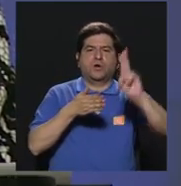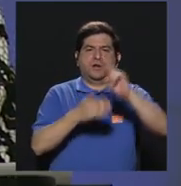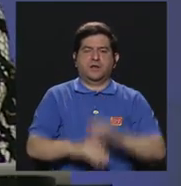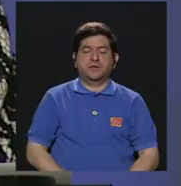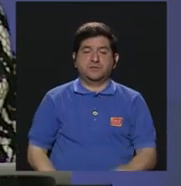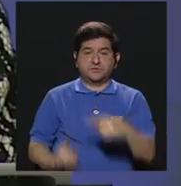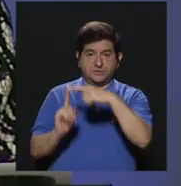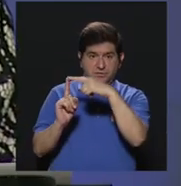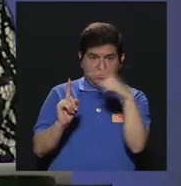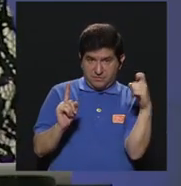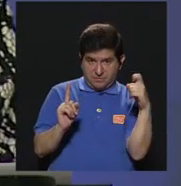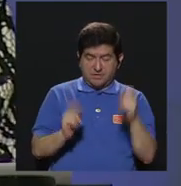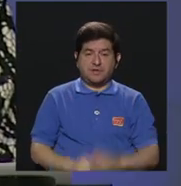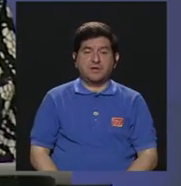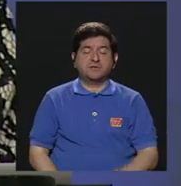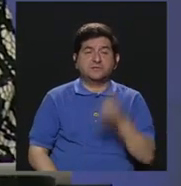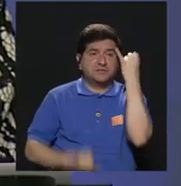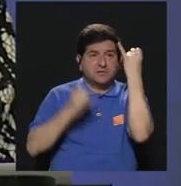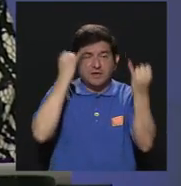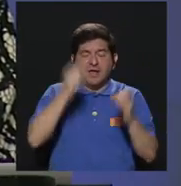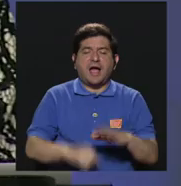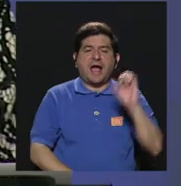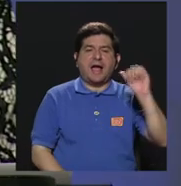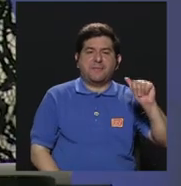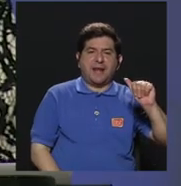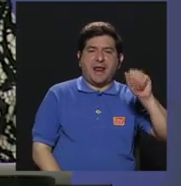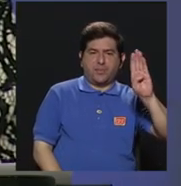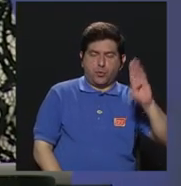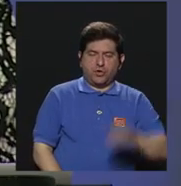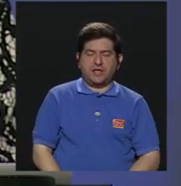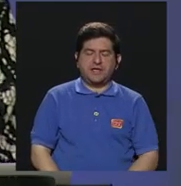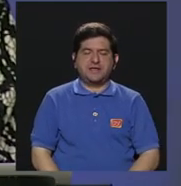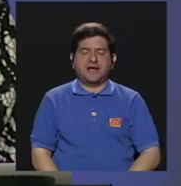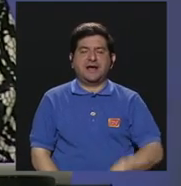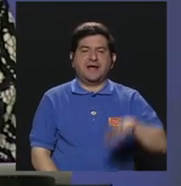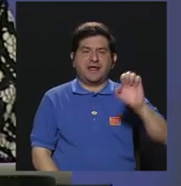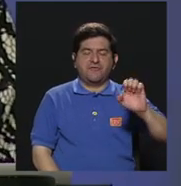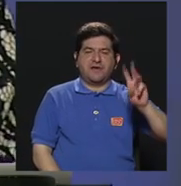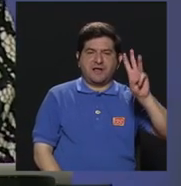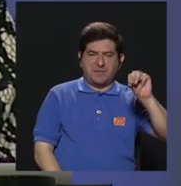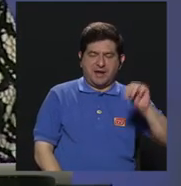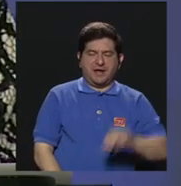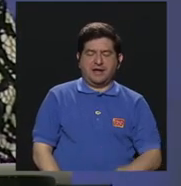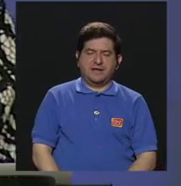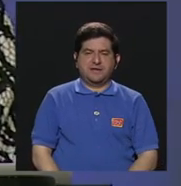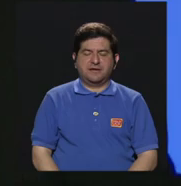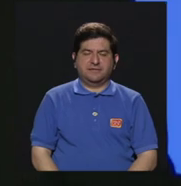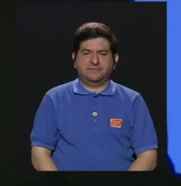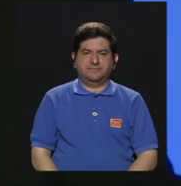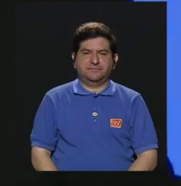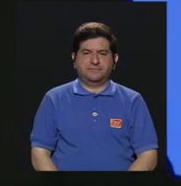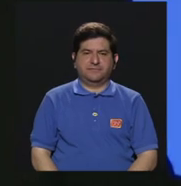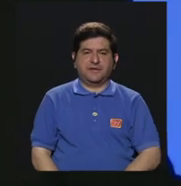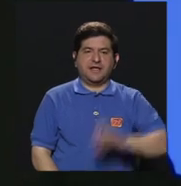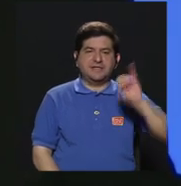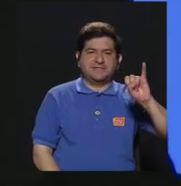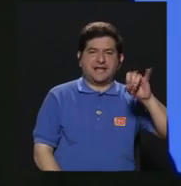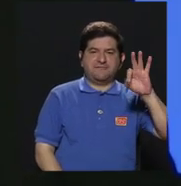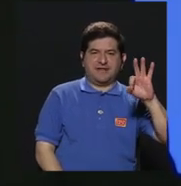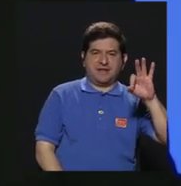a partir de las ideas de Abelardo Bonilla, Enrique Macaya, Isaac Felipe Asofeifa, entre